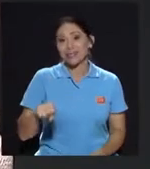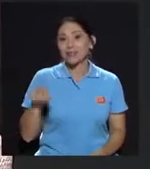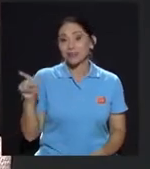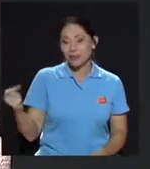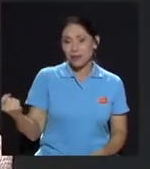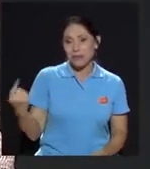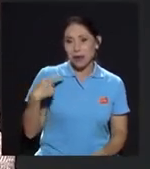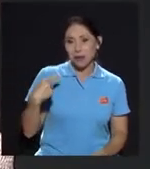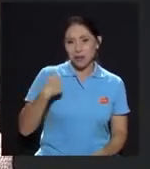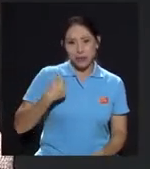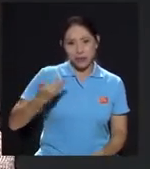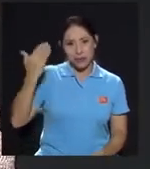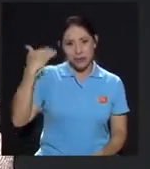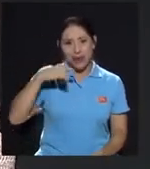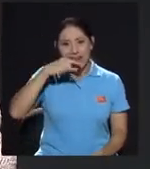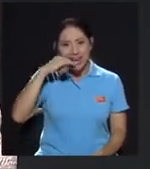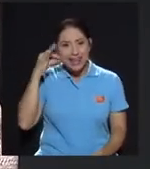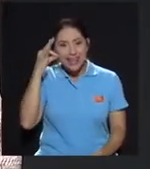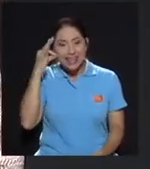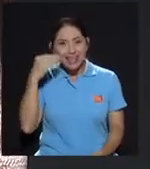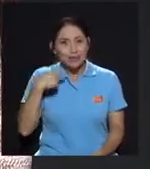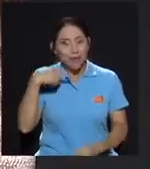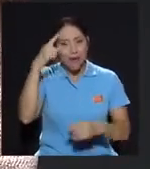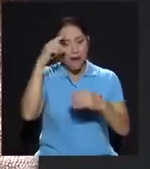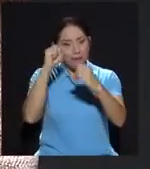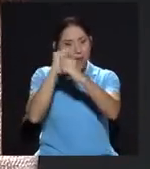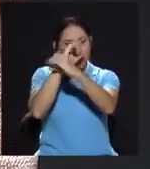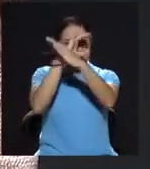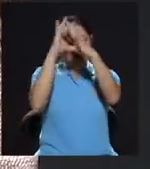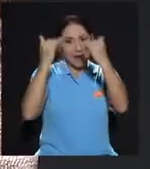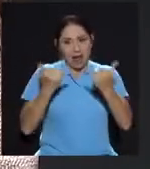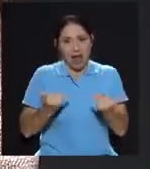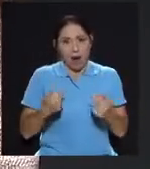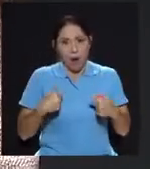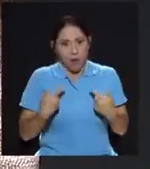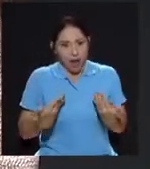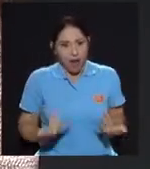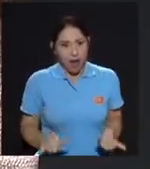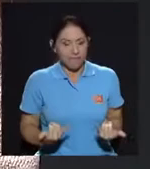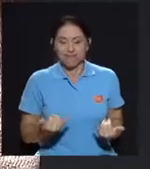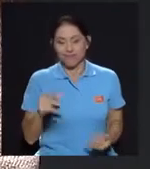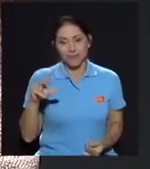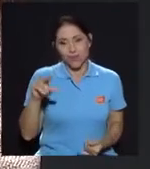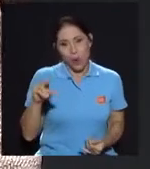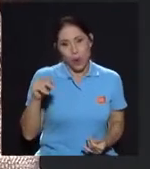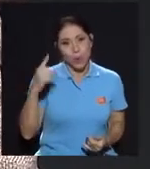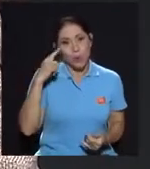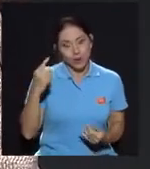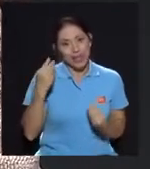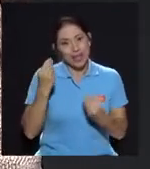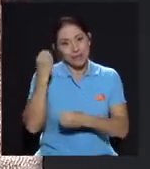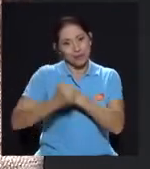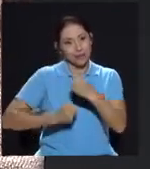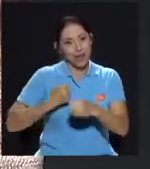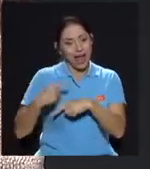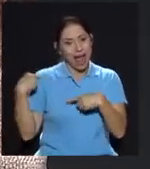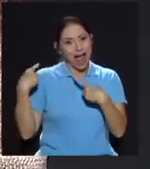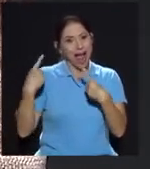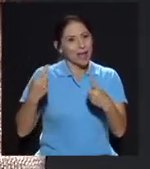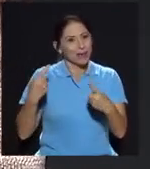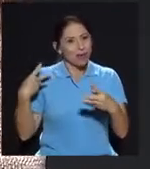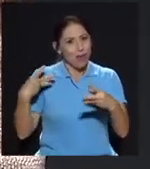imaginaba en escuela decirle que no porque creo que hayan pasado bastantes años y no quiero decir cuántos